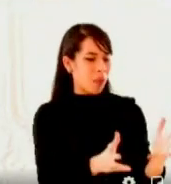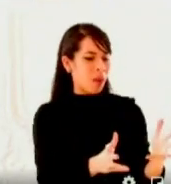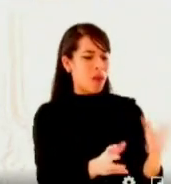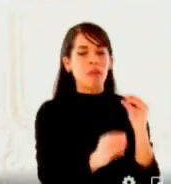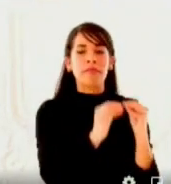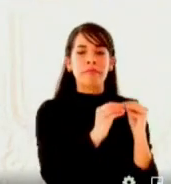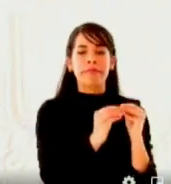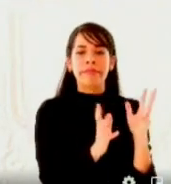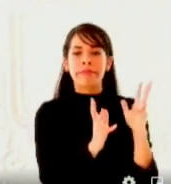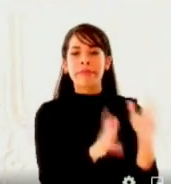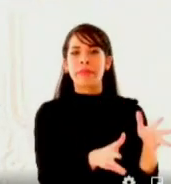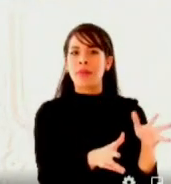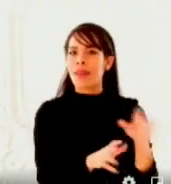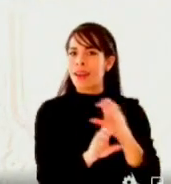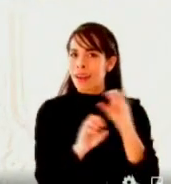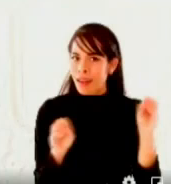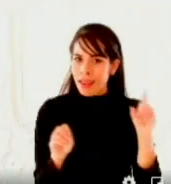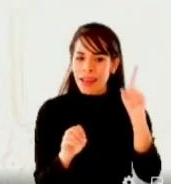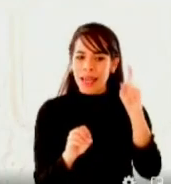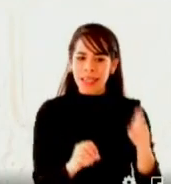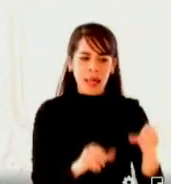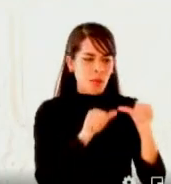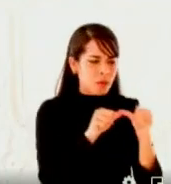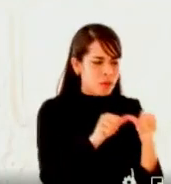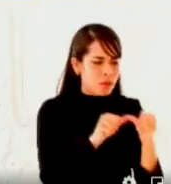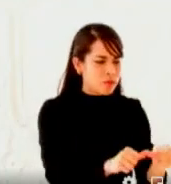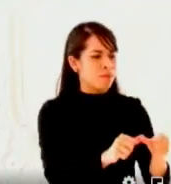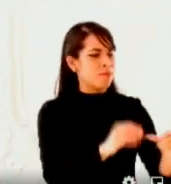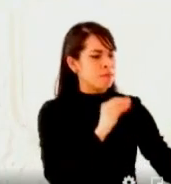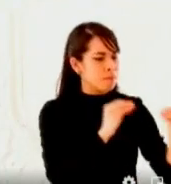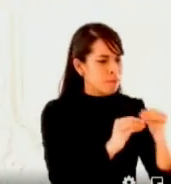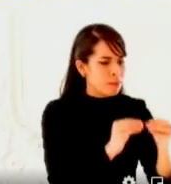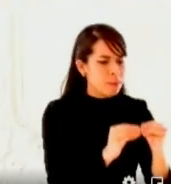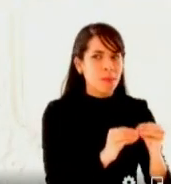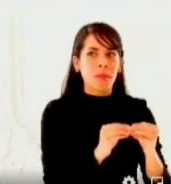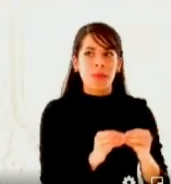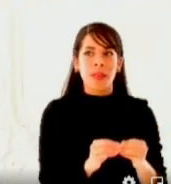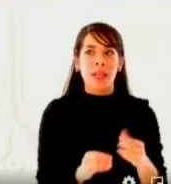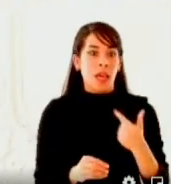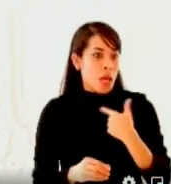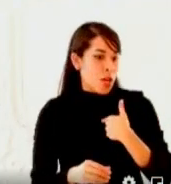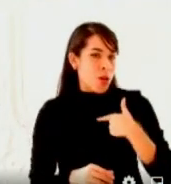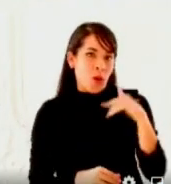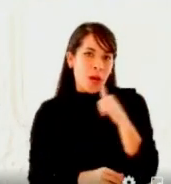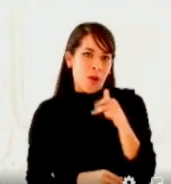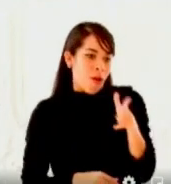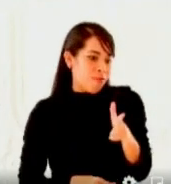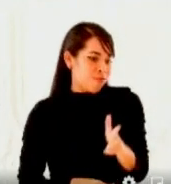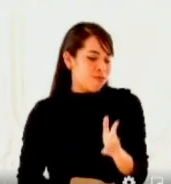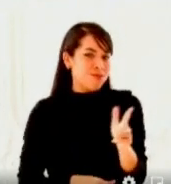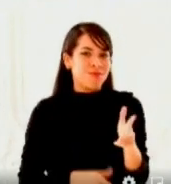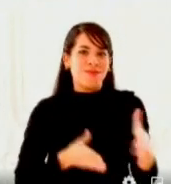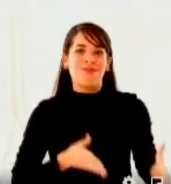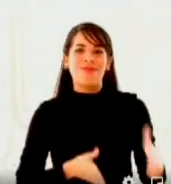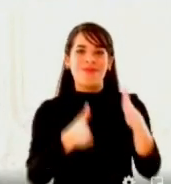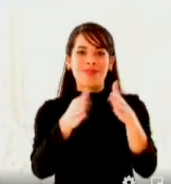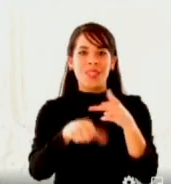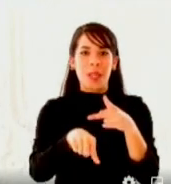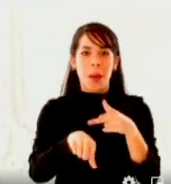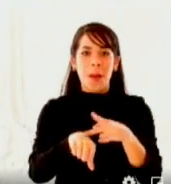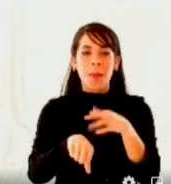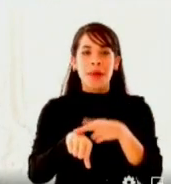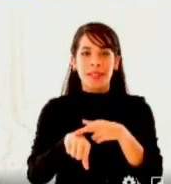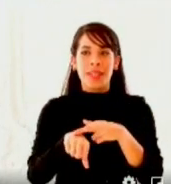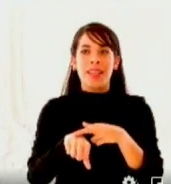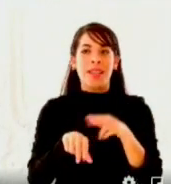tener los mismos huecos otra vez. Pero sí, tengo un vehículo y yo guío por todas las carreteras de Puerto Rico y he trabajado también para la autoridad, así que